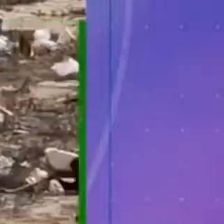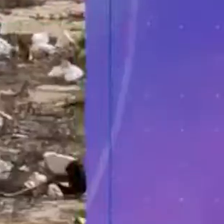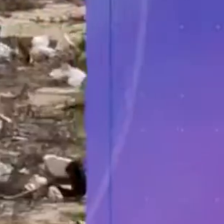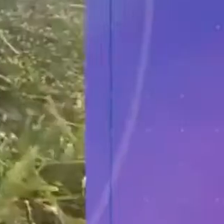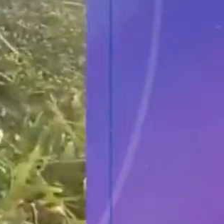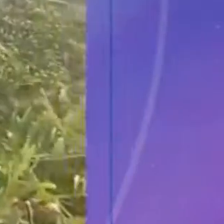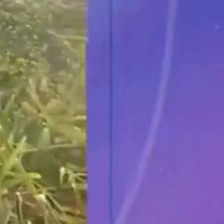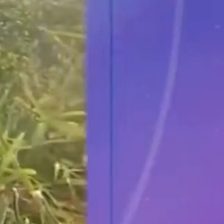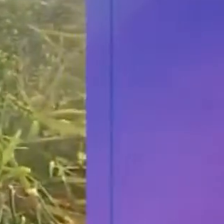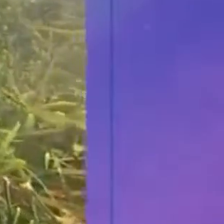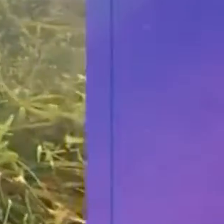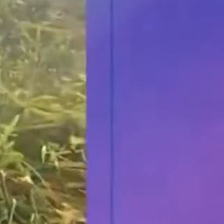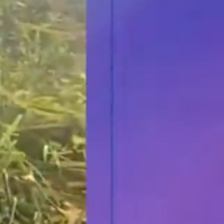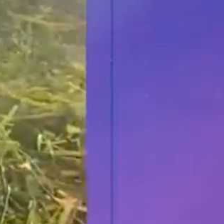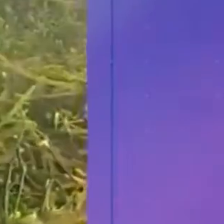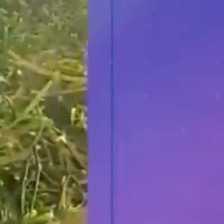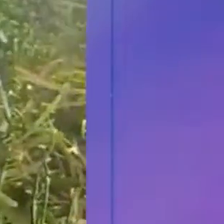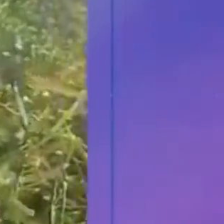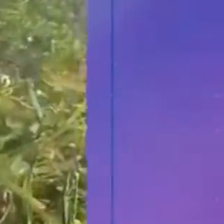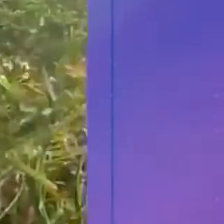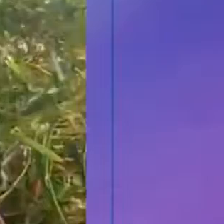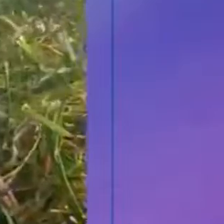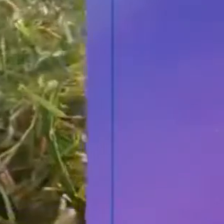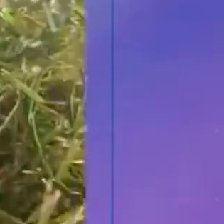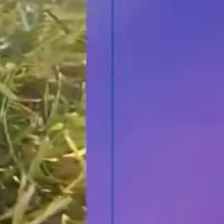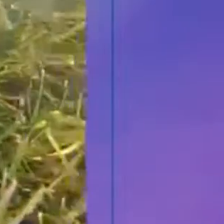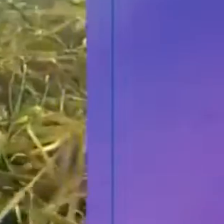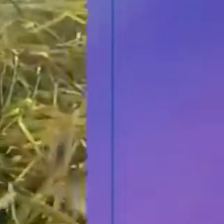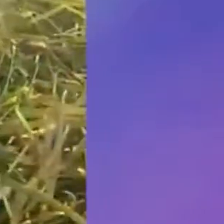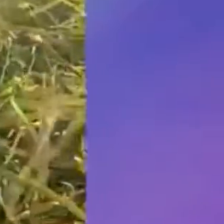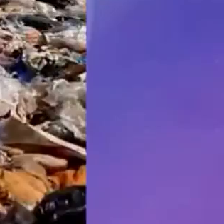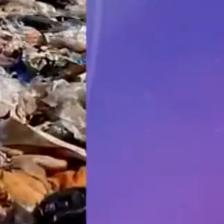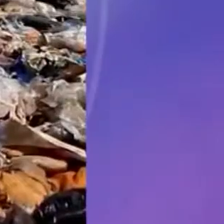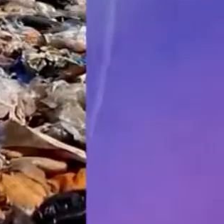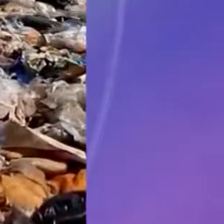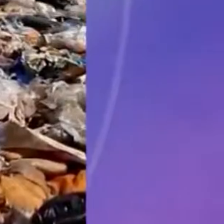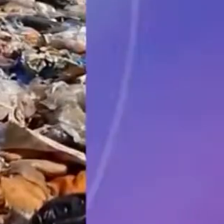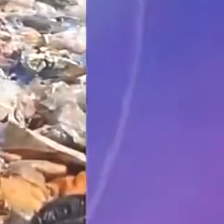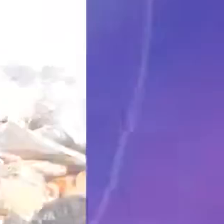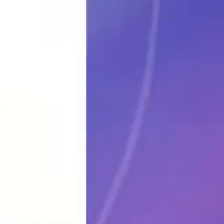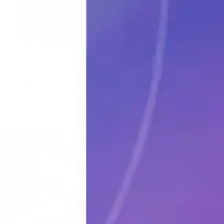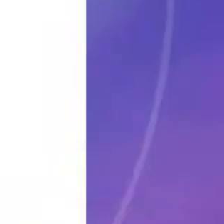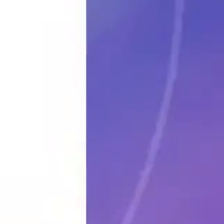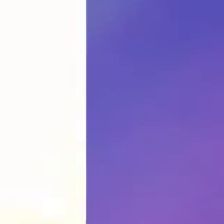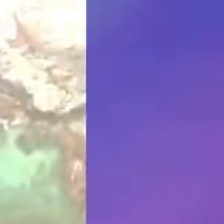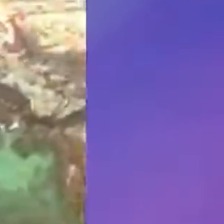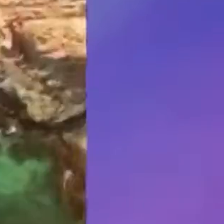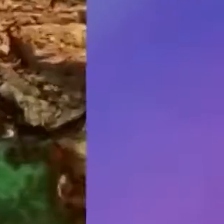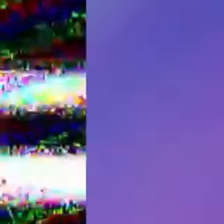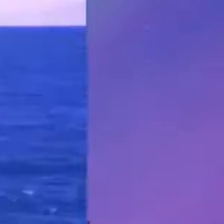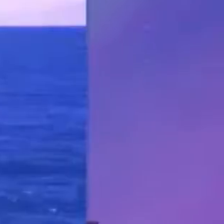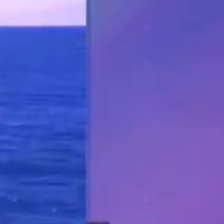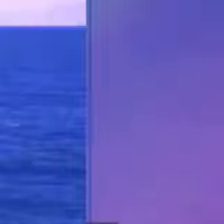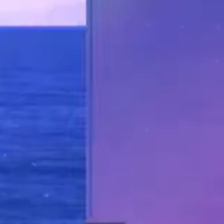mundo? En la última década, produjimos más plástico que en todo el siglo pasado. En algún punto del Océano Pacífico